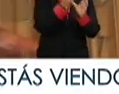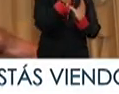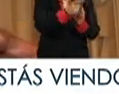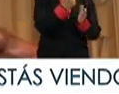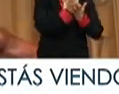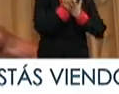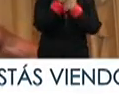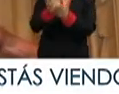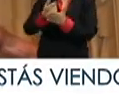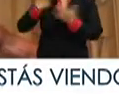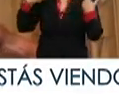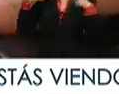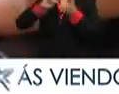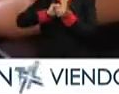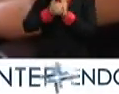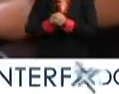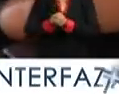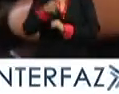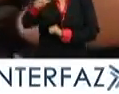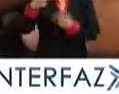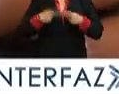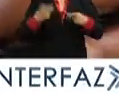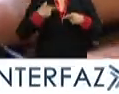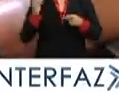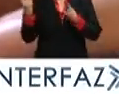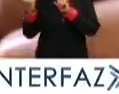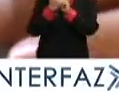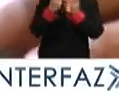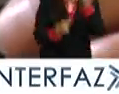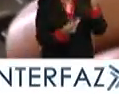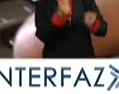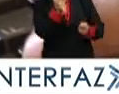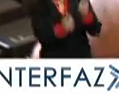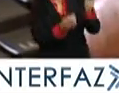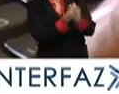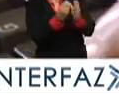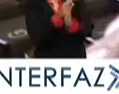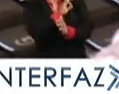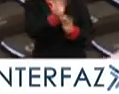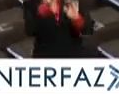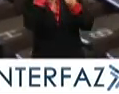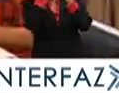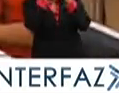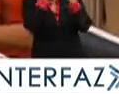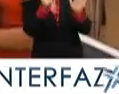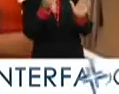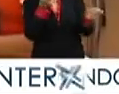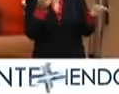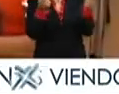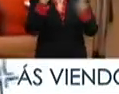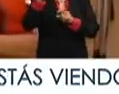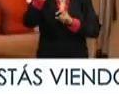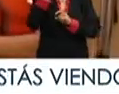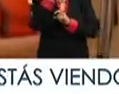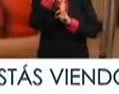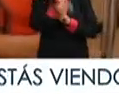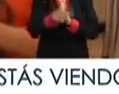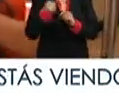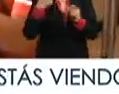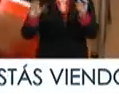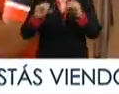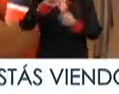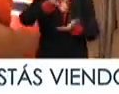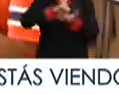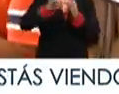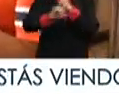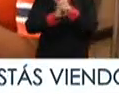nos ayudan a ser profesores. Las personas que se acercan a este curso pueden ampliar su conocimiento y dominio de la tecnología en los